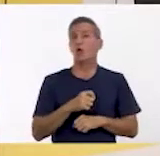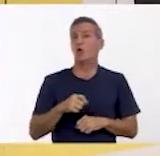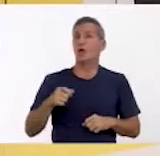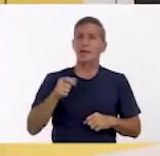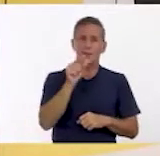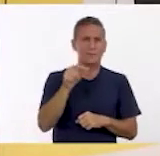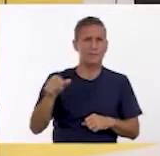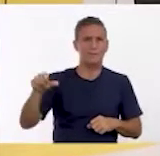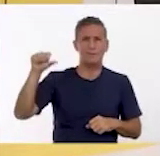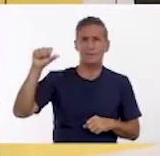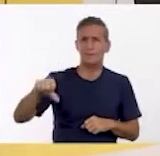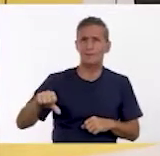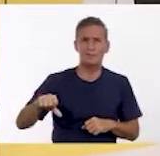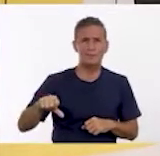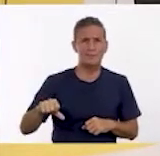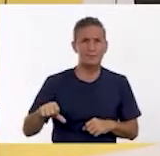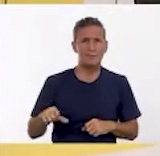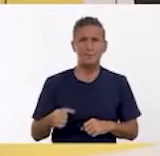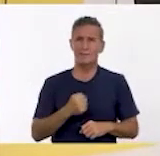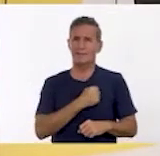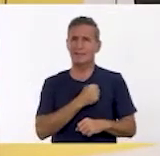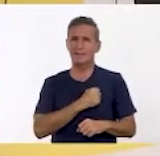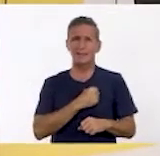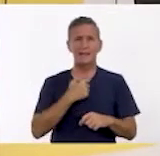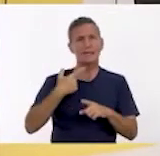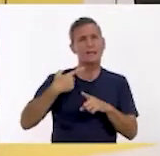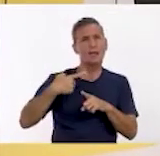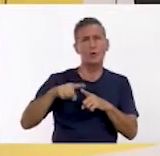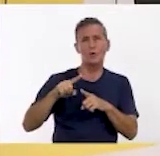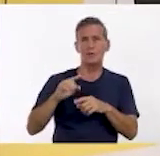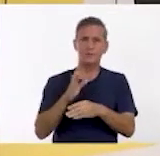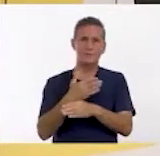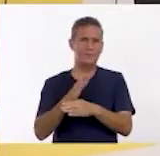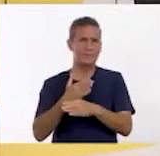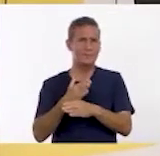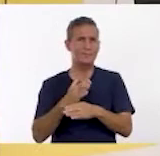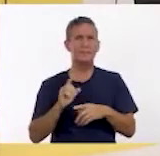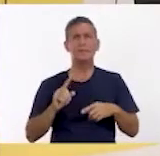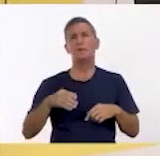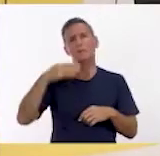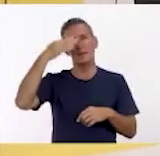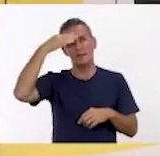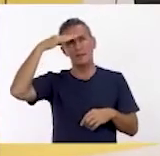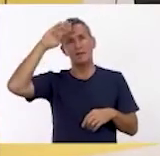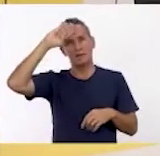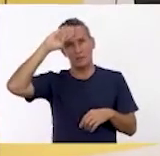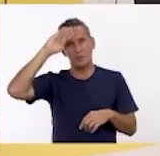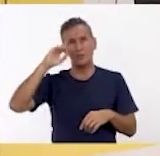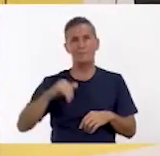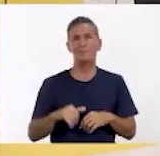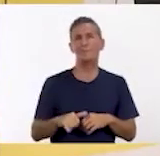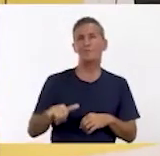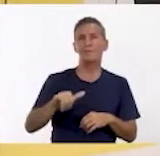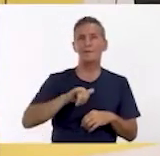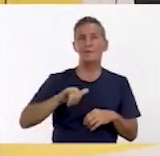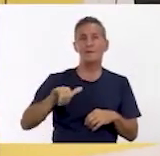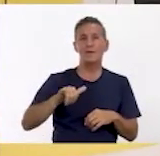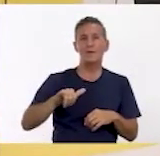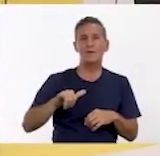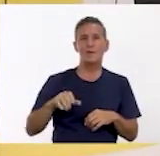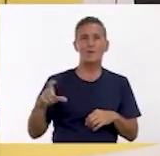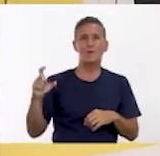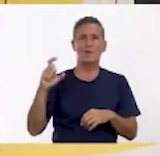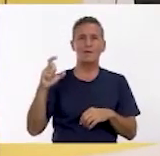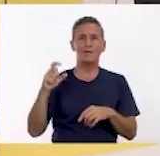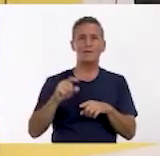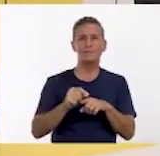imperialistas, que hicieron todo lo posible para que esto no fuera así, para que Cuba también pasara al